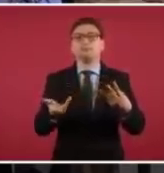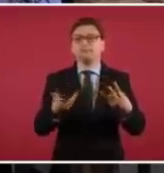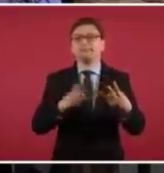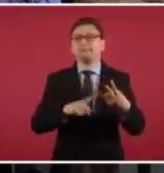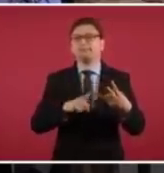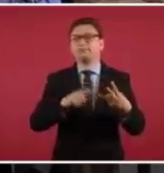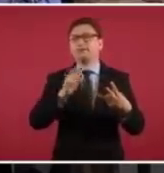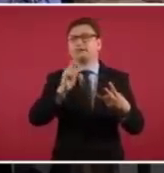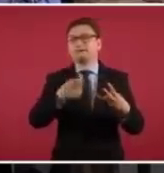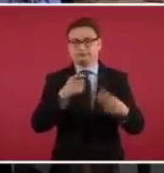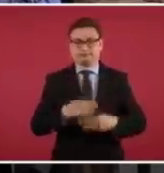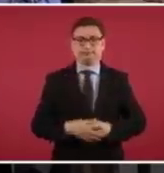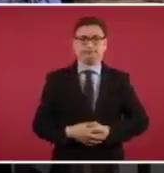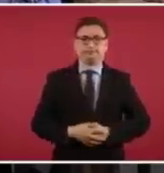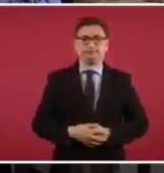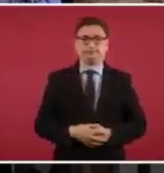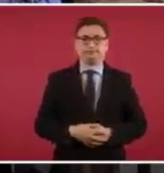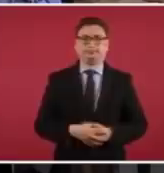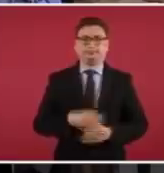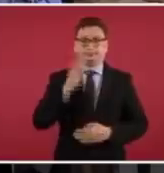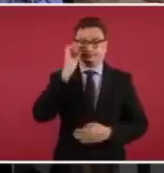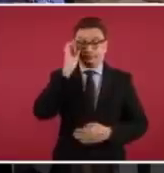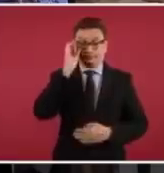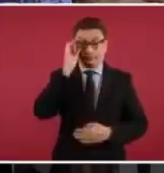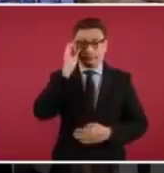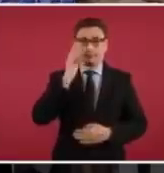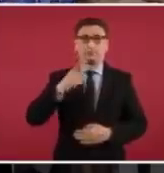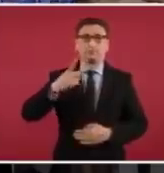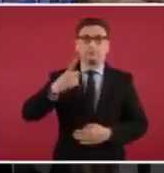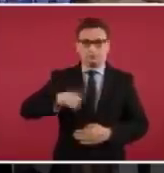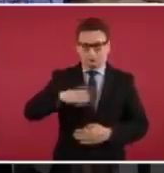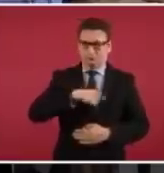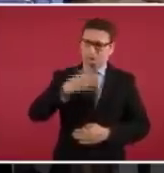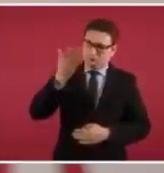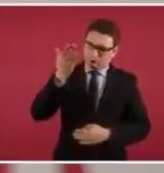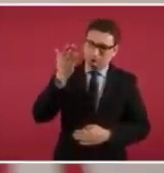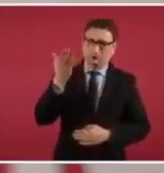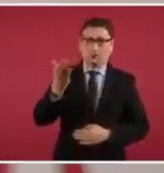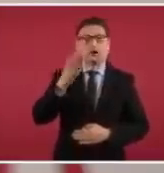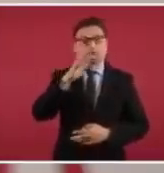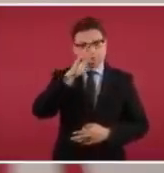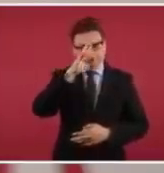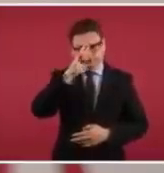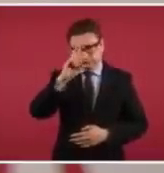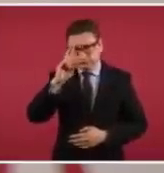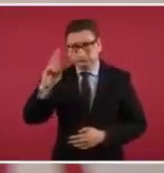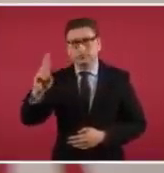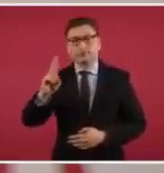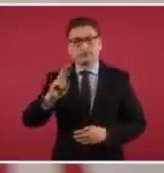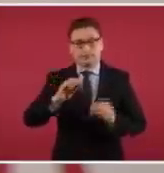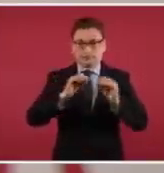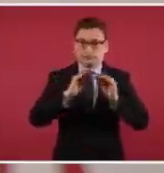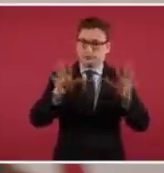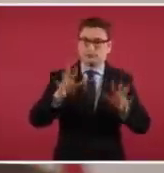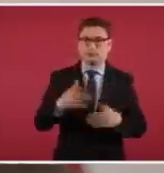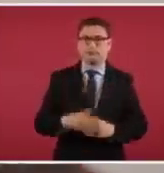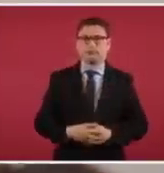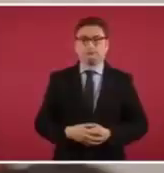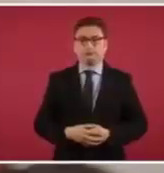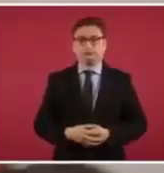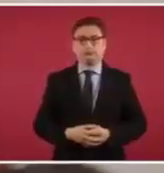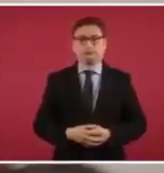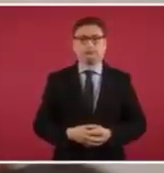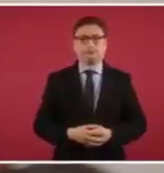es que pedimos de manera respetuosa que no se mezcle